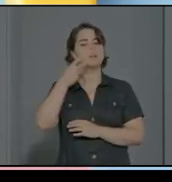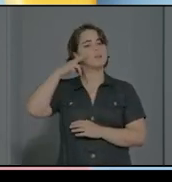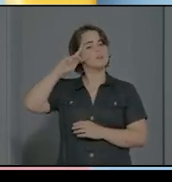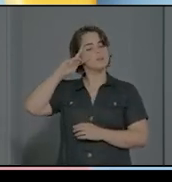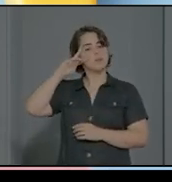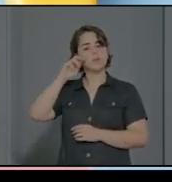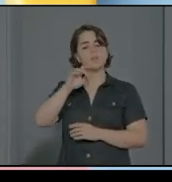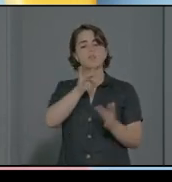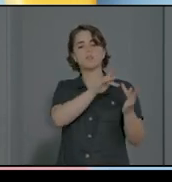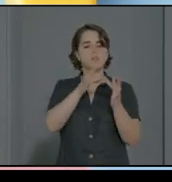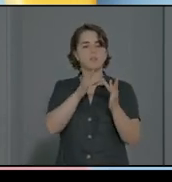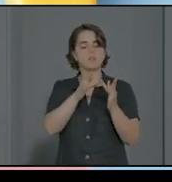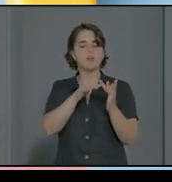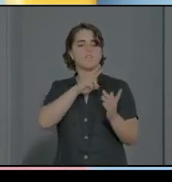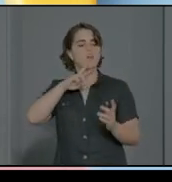relacionales.